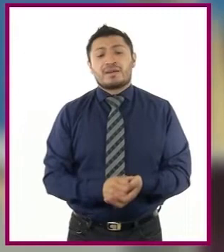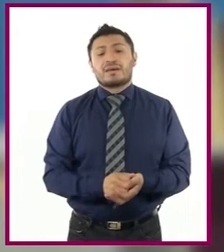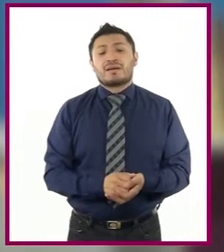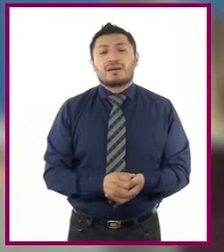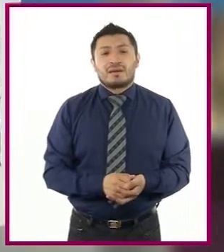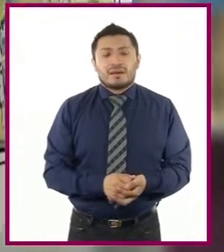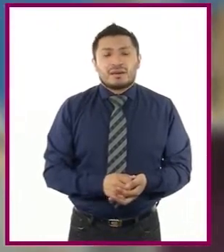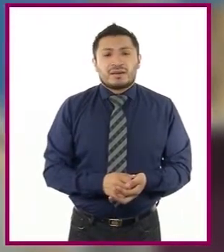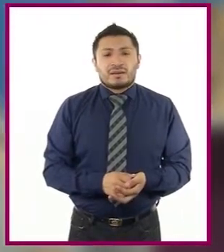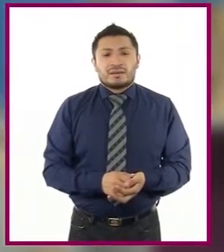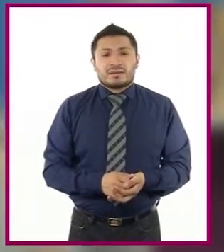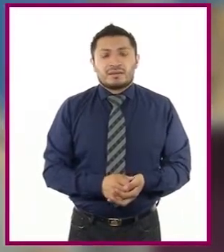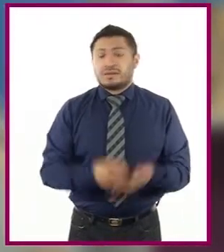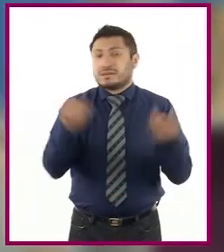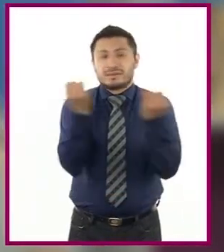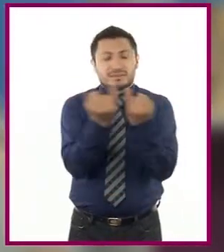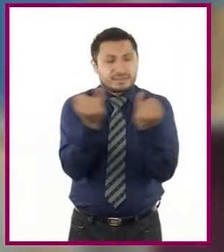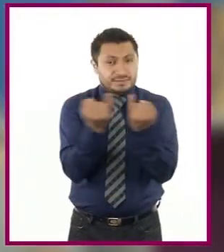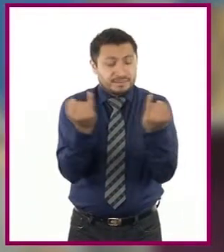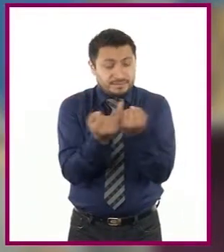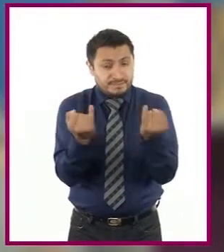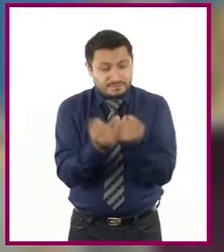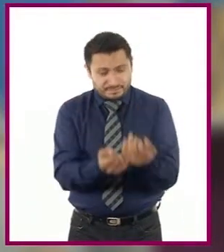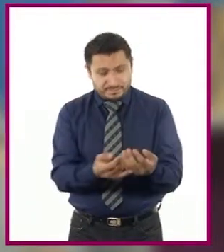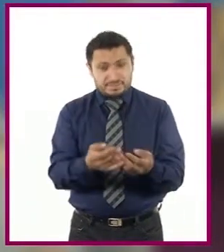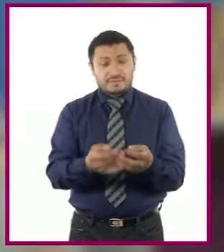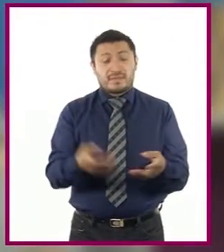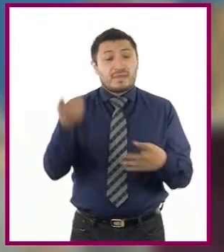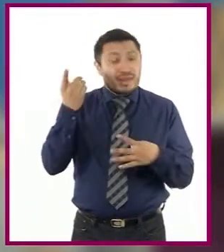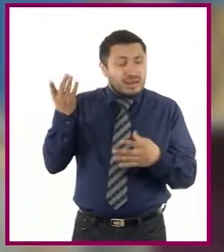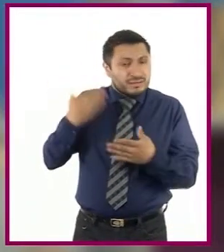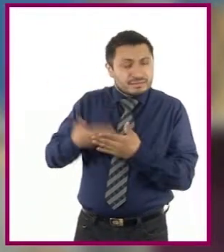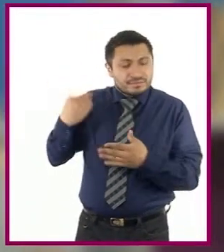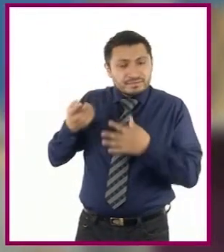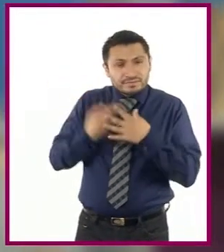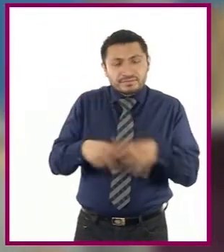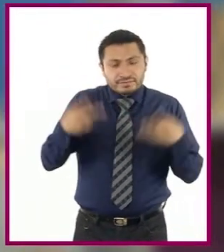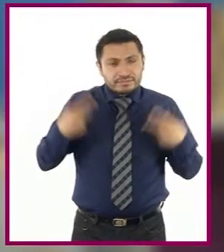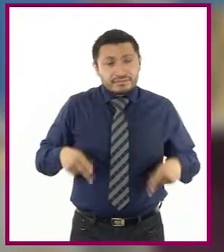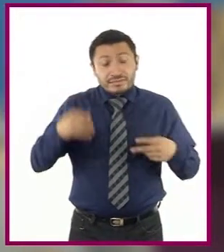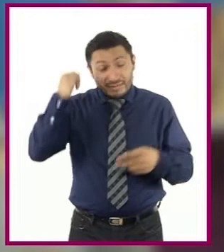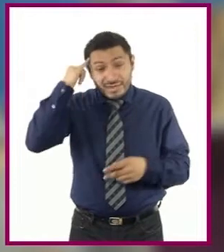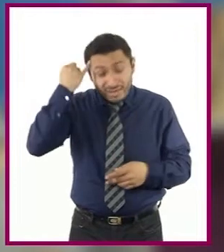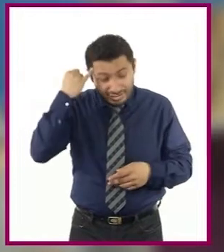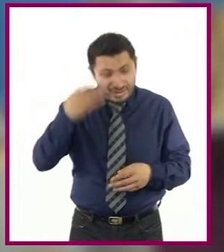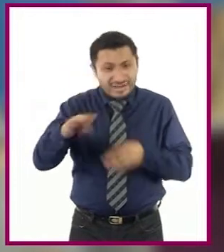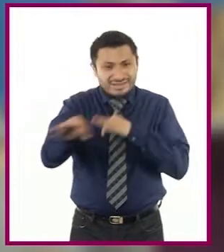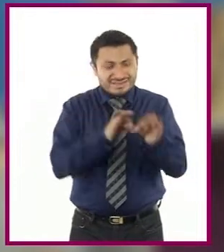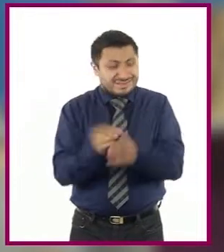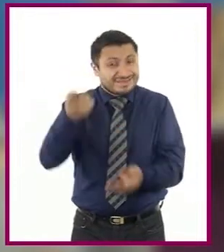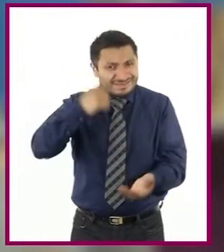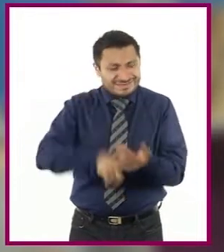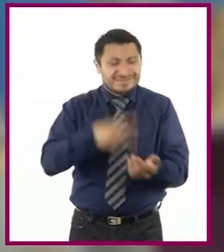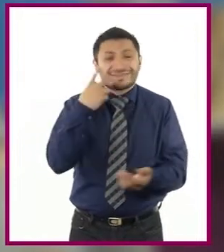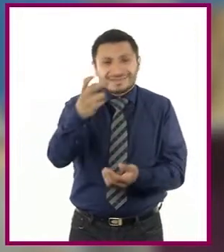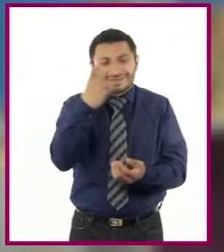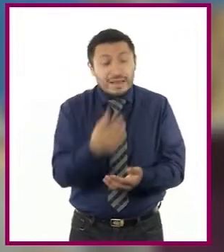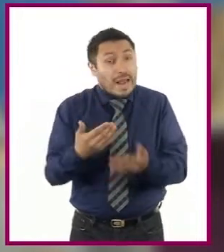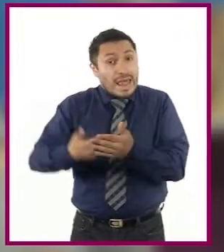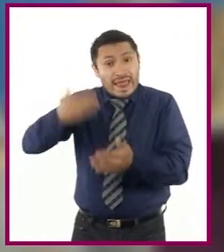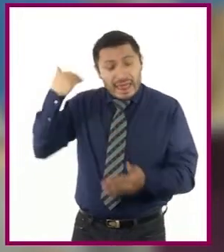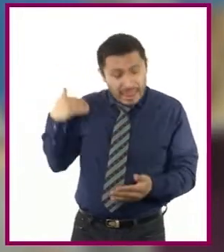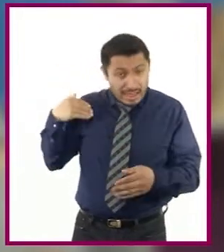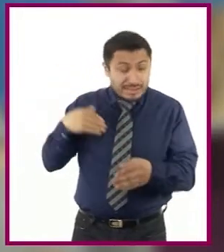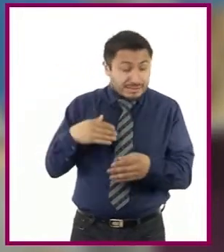materiales necesarios. De igual manera, a pesar de que en un principio fue la población indígena quien laboró en las minas, ante su